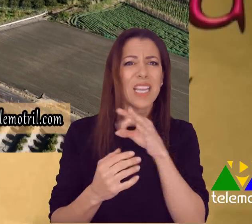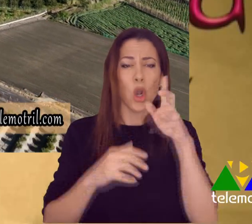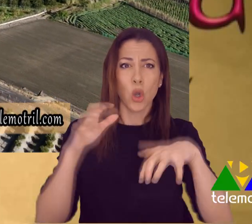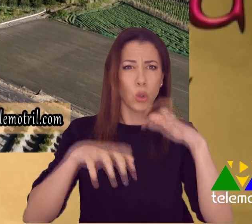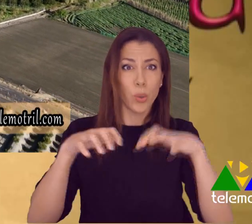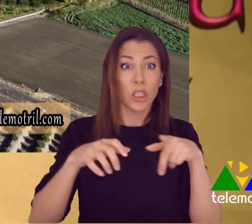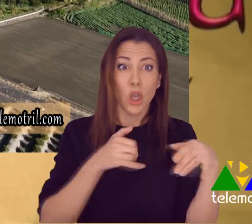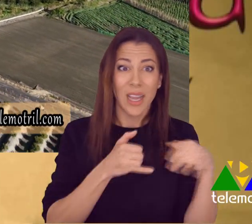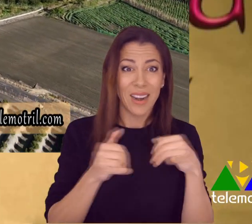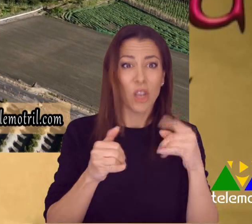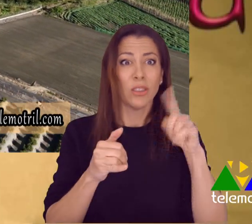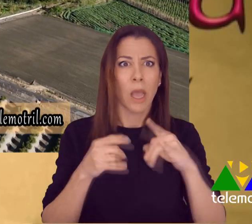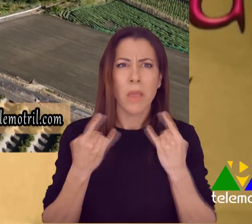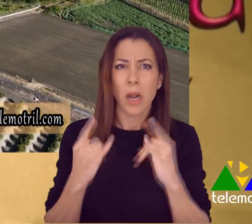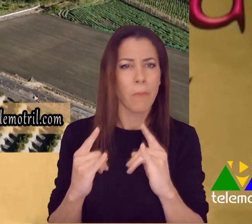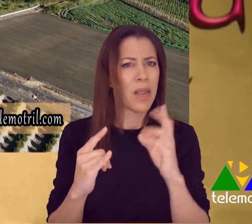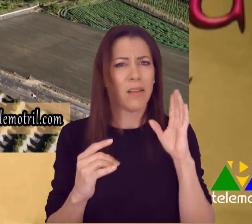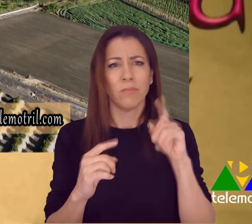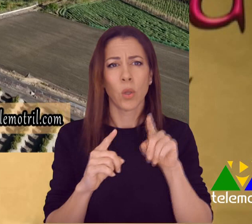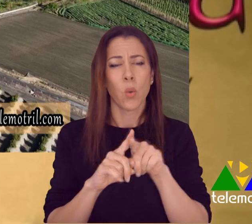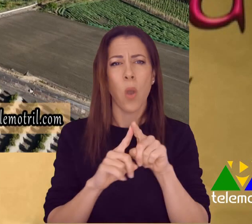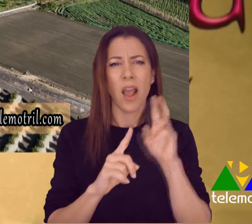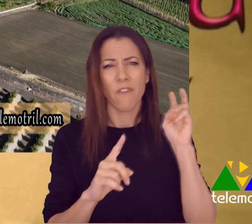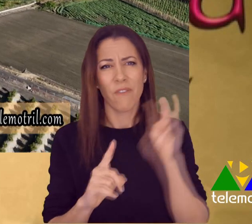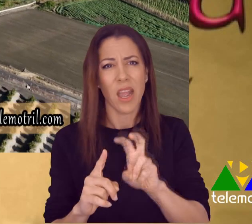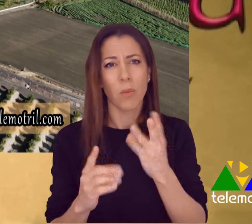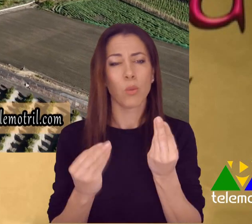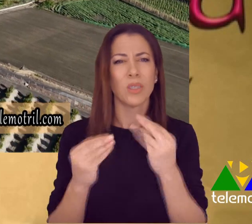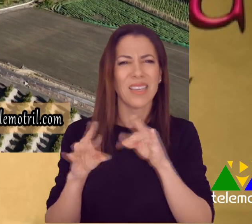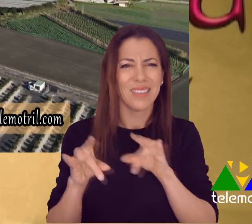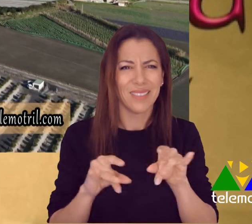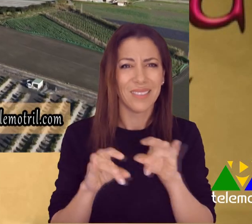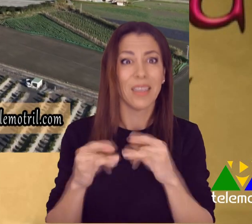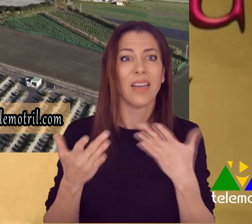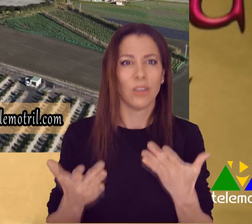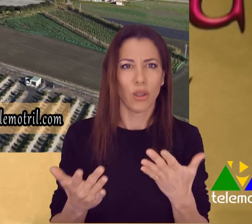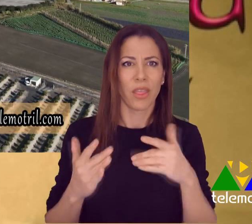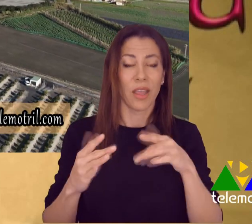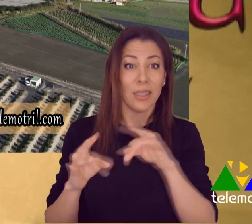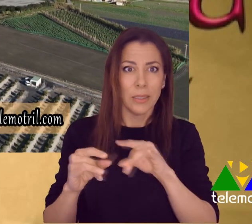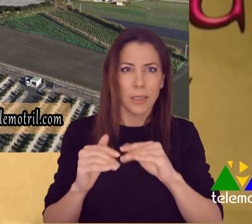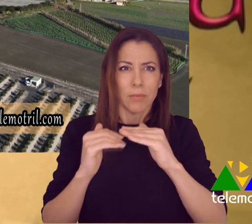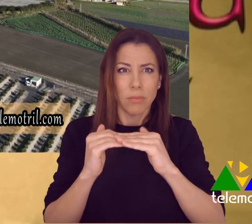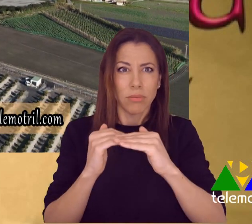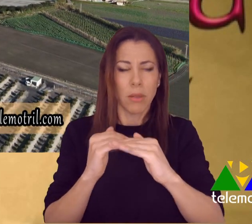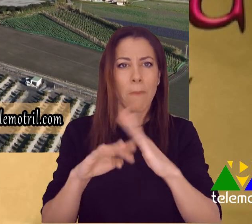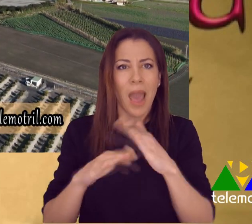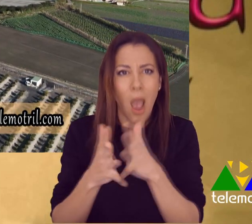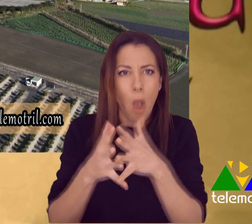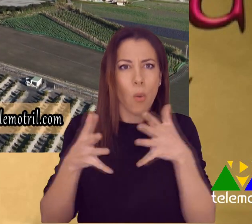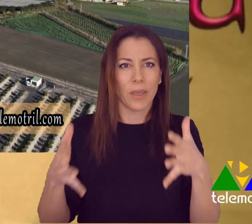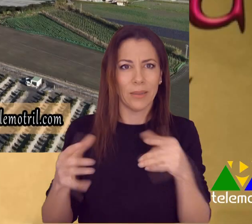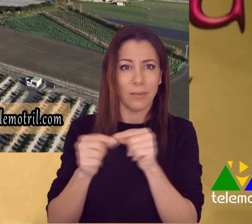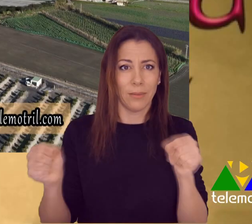río y las ramblas trajeron mucha tierra y asentaron la tierra y aumentaron. Es